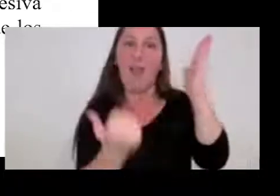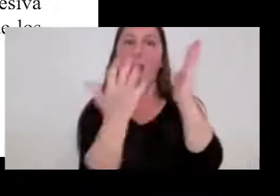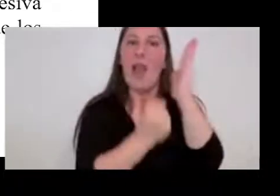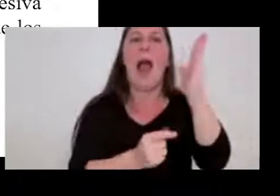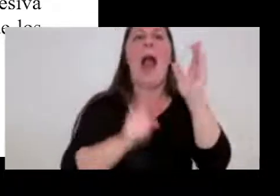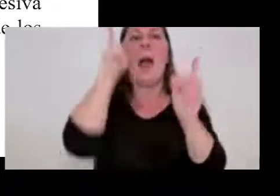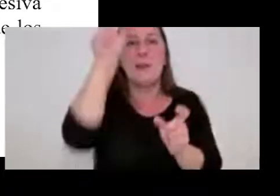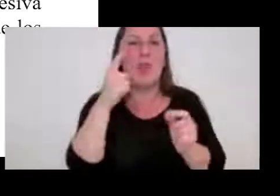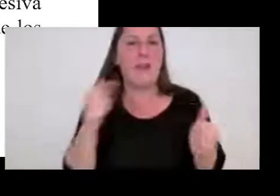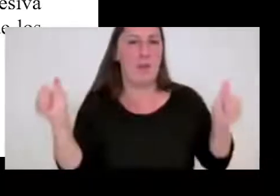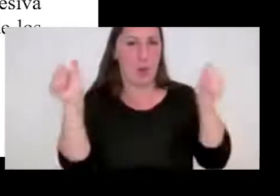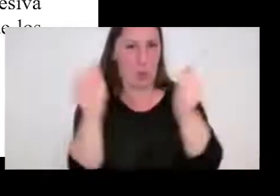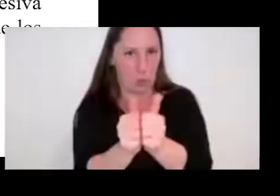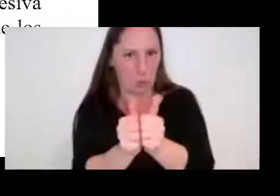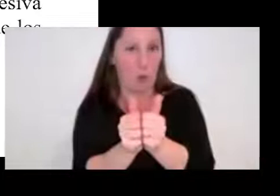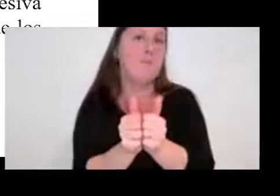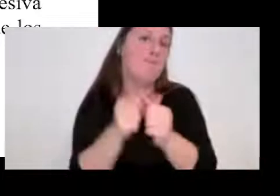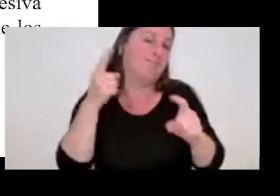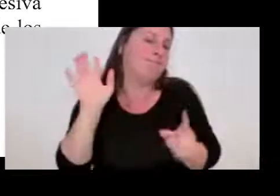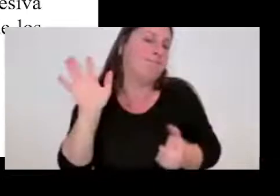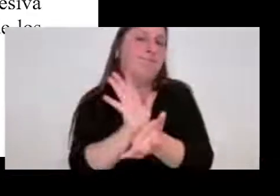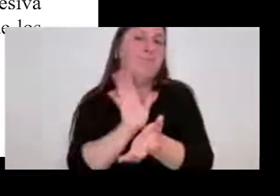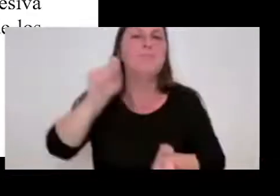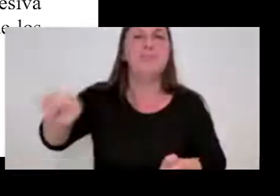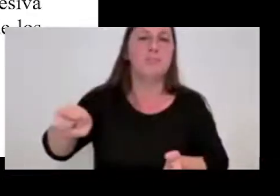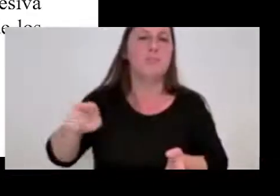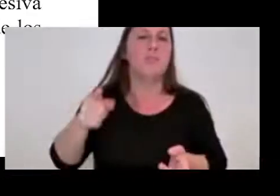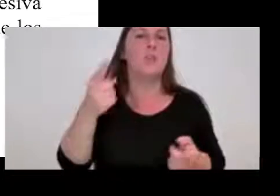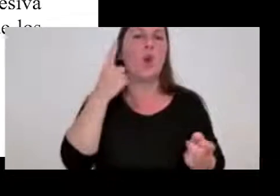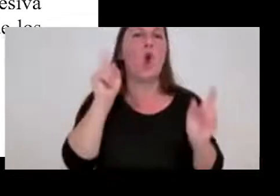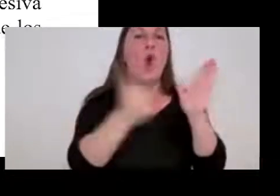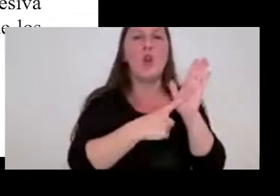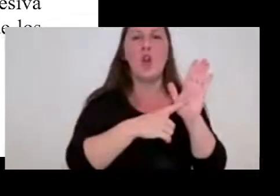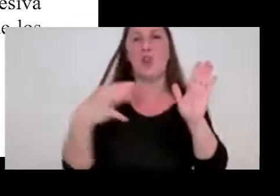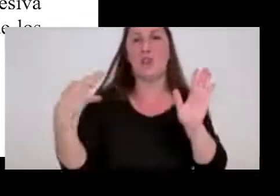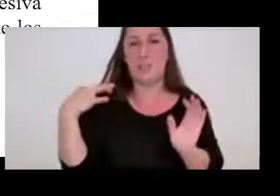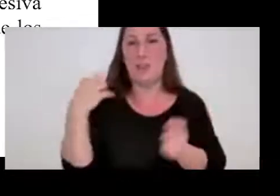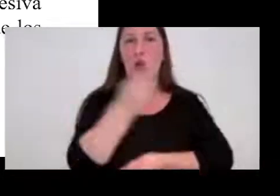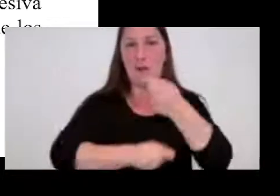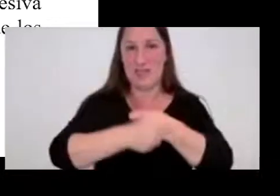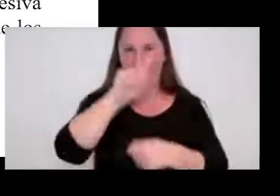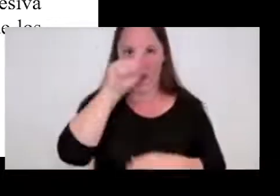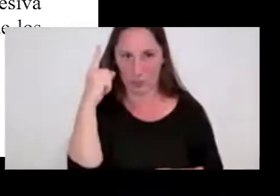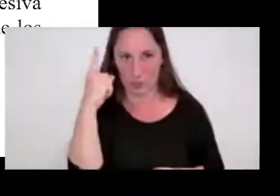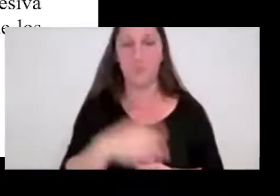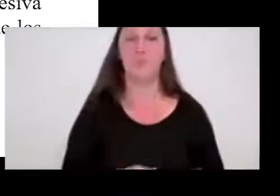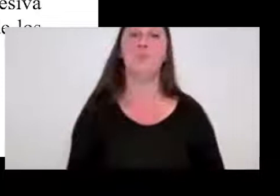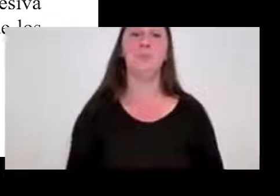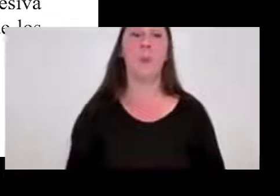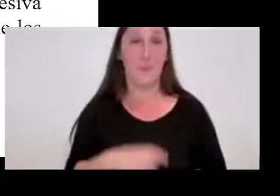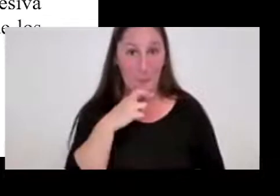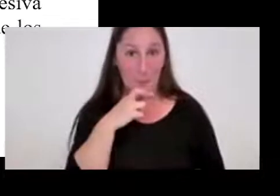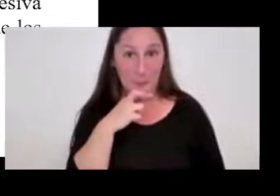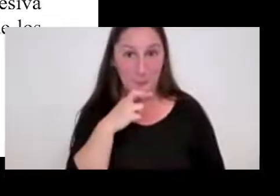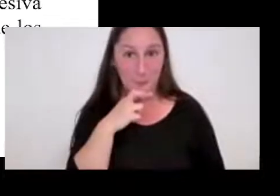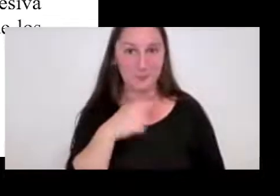conviviente, que responde, por supuesto, a la definición del Código Civil y Comercial de la Nación. También,